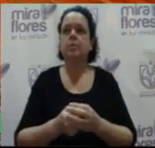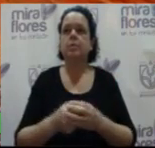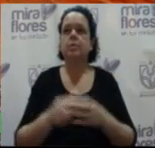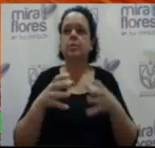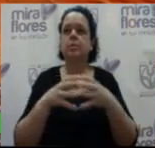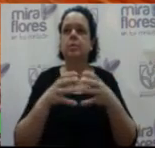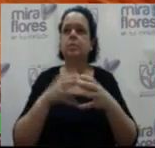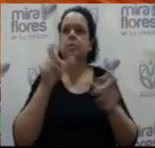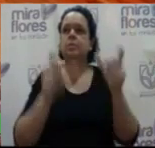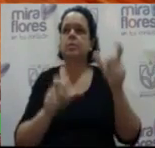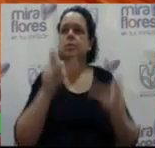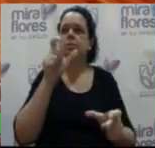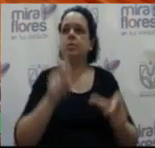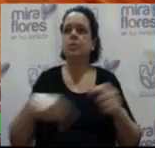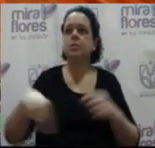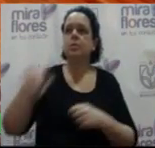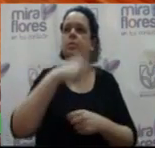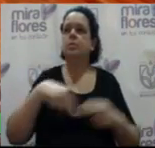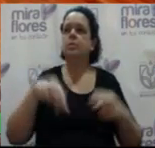pasar la lista del caso.